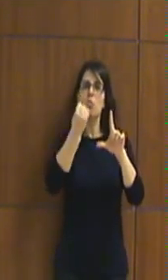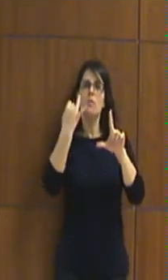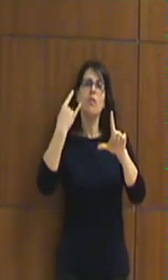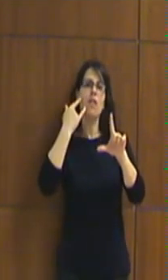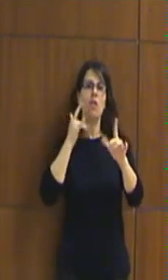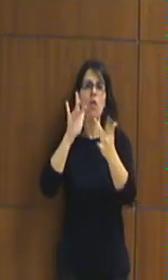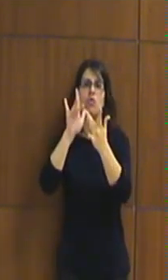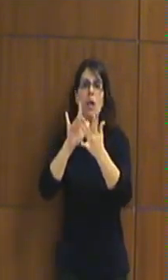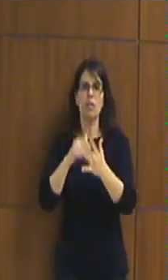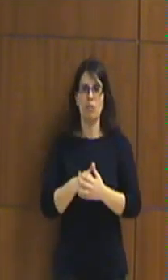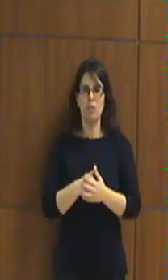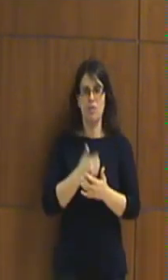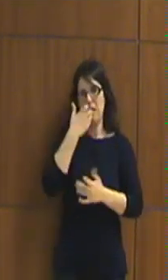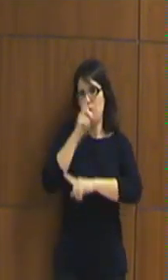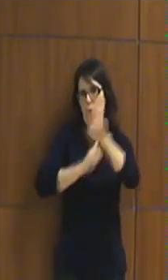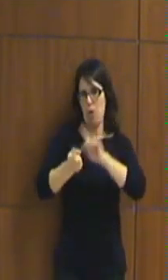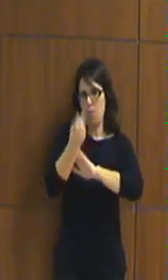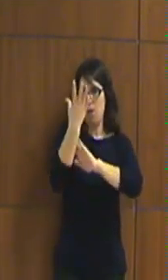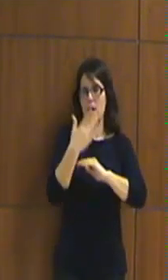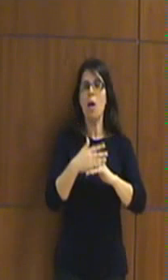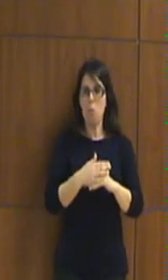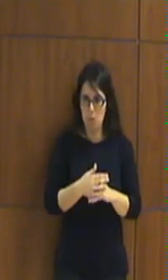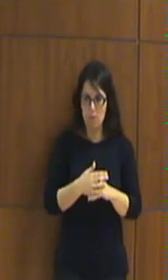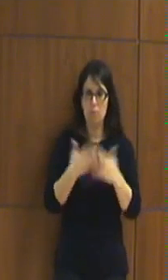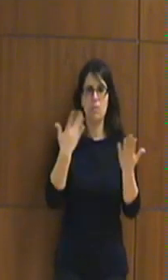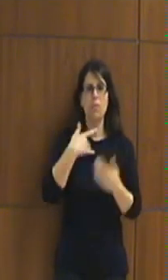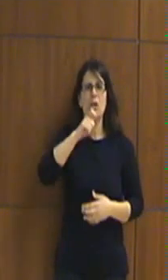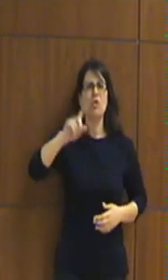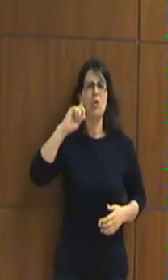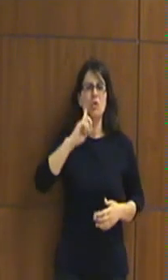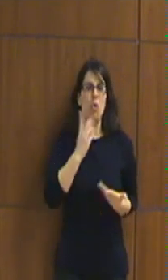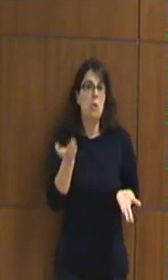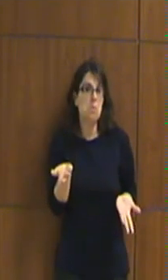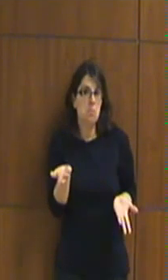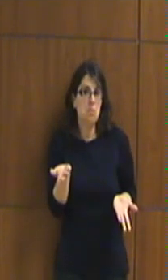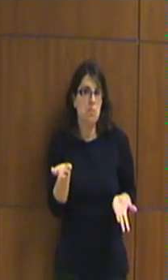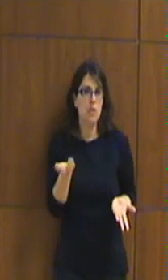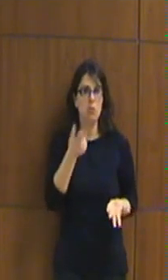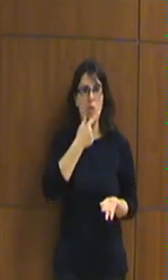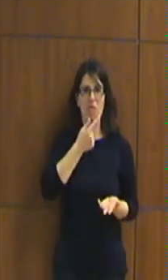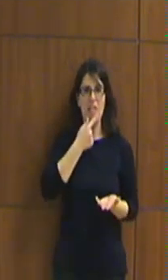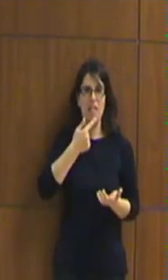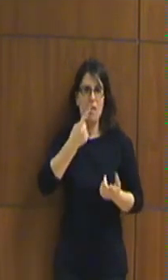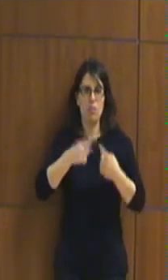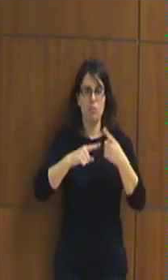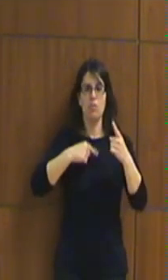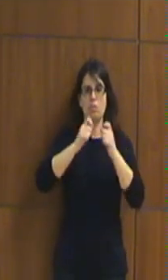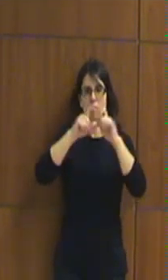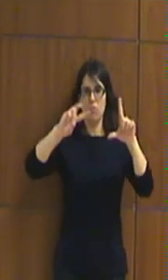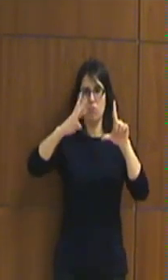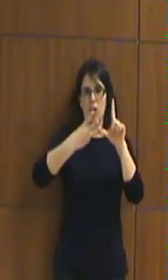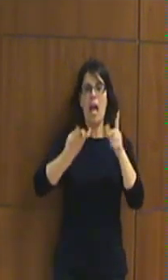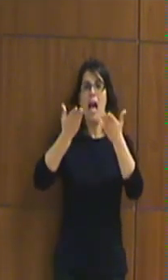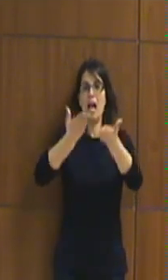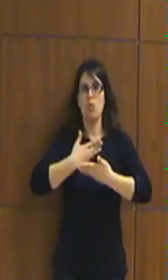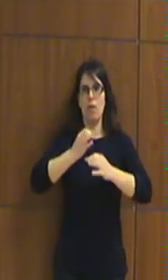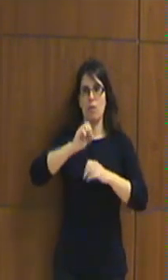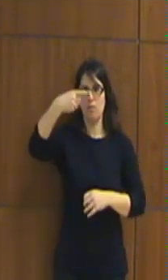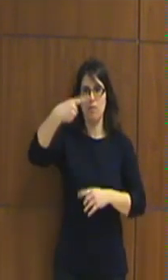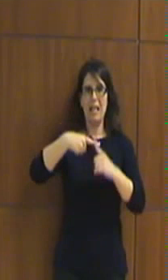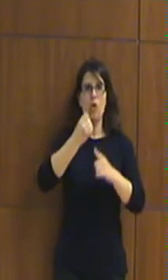las personas sordas? Y dice, sí, y tan difícil y tan caro es decir, o a este correo electrónico, es decir, o este email, ¿no? Son